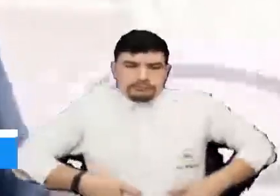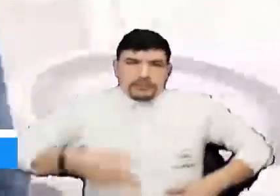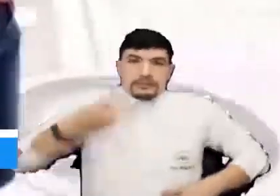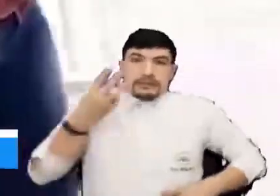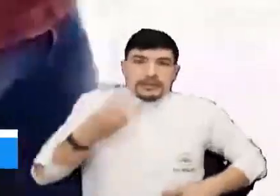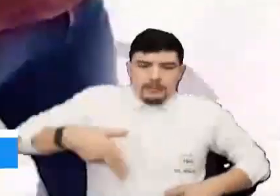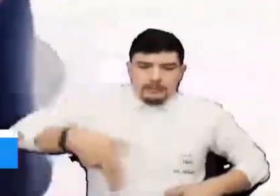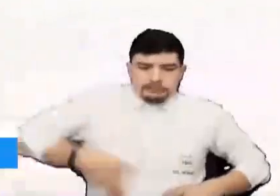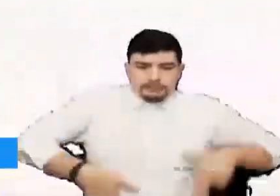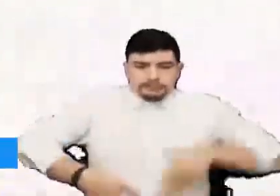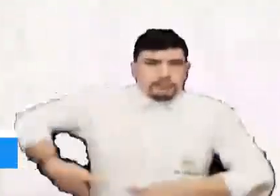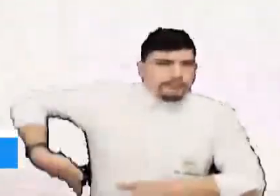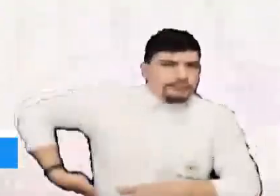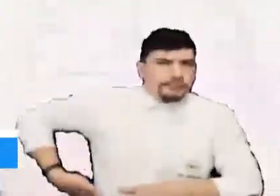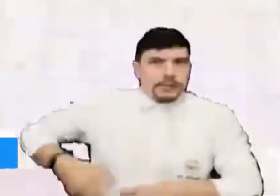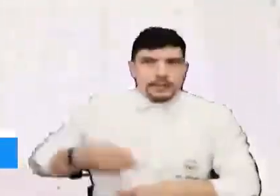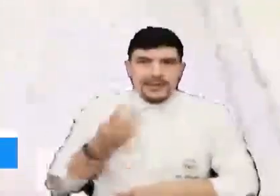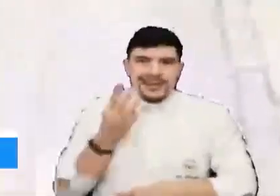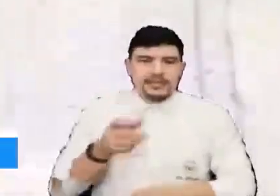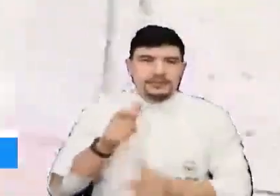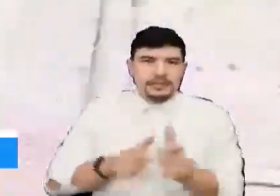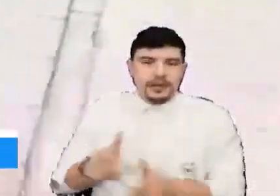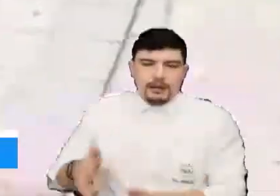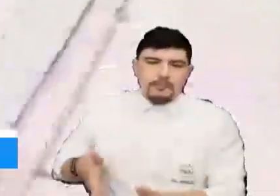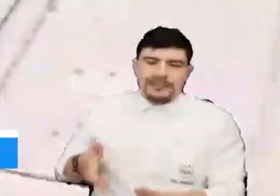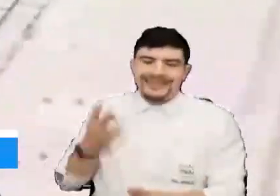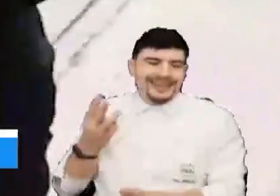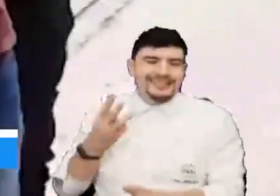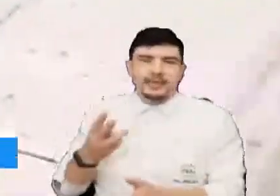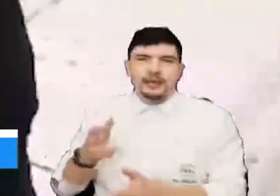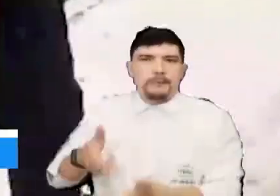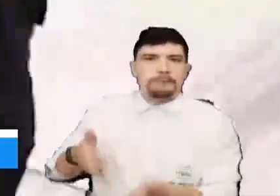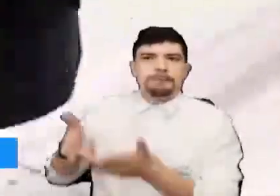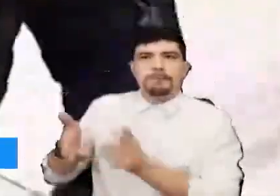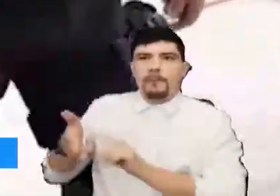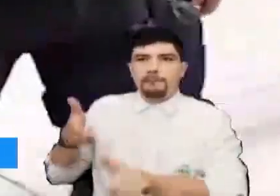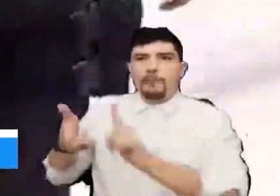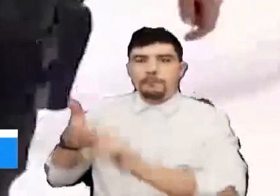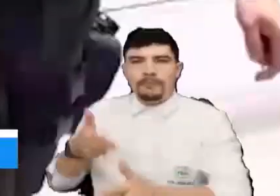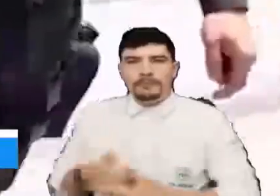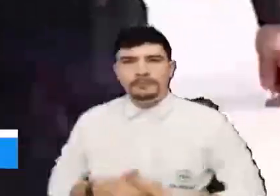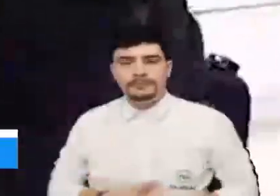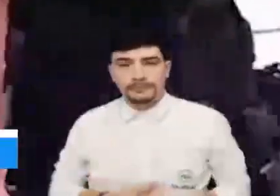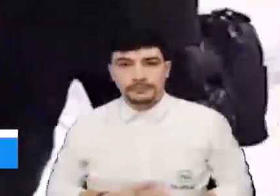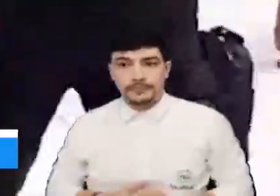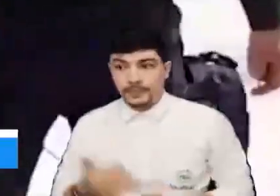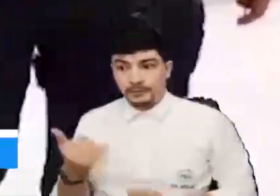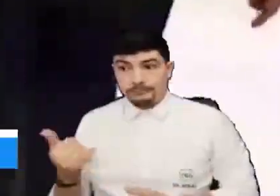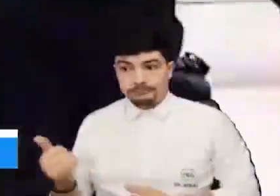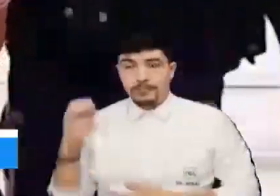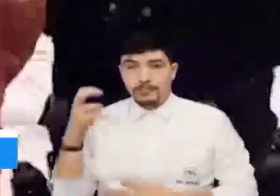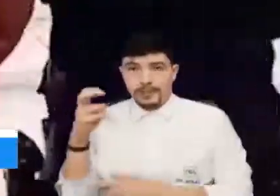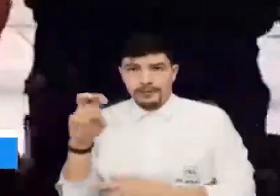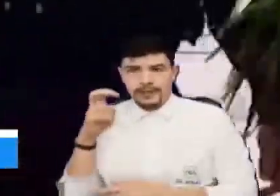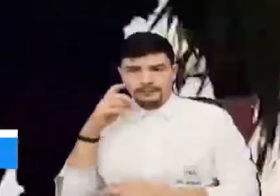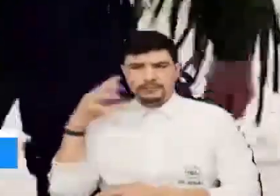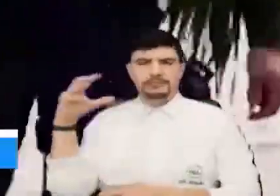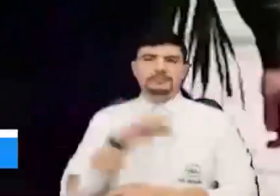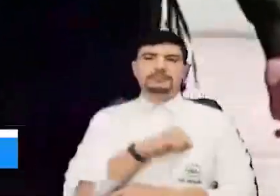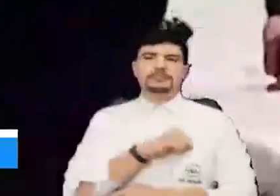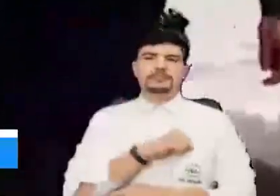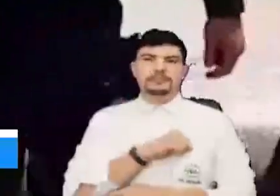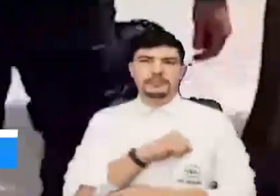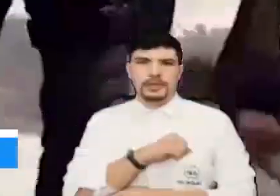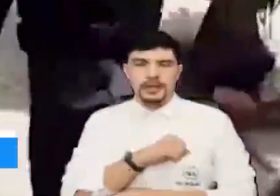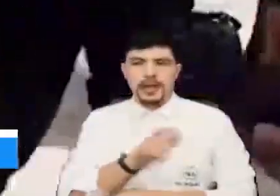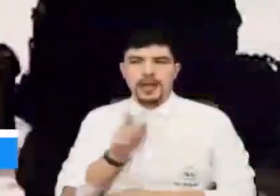de alias Veneco se dio en el municipio de Los Patios. Según el gaula de la policía, el sujeto pretendía huir al notar la presencia de los uniformados. Sin